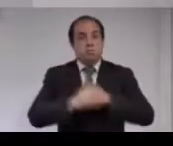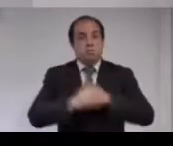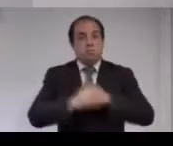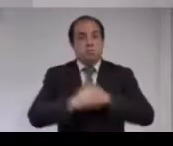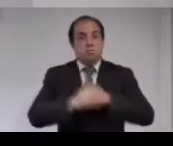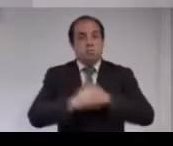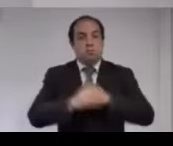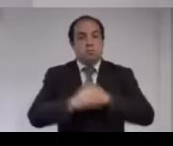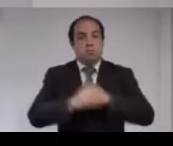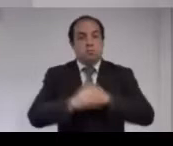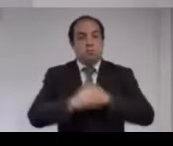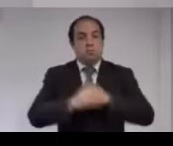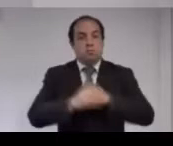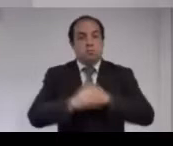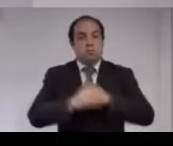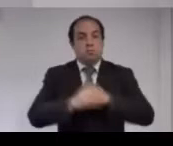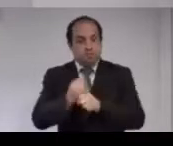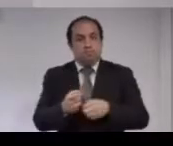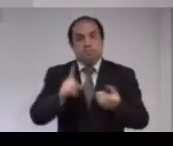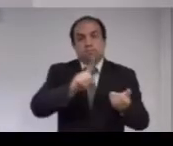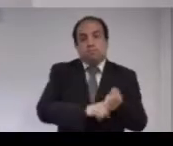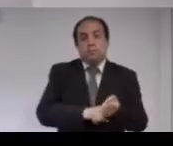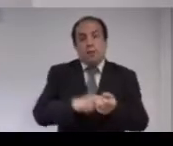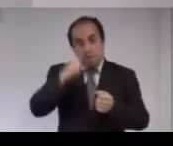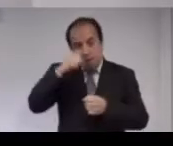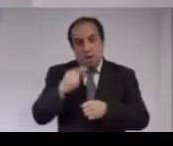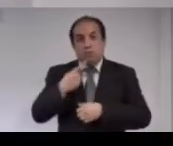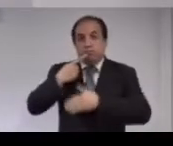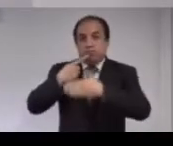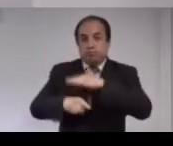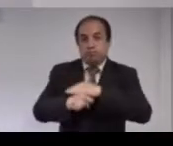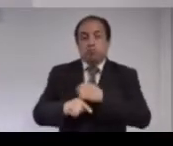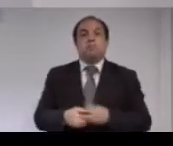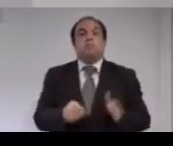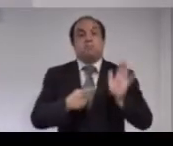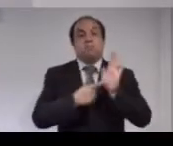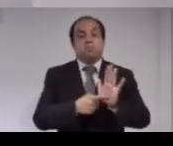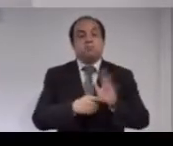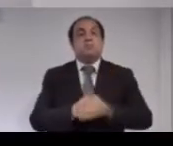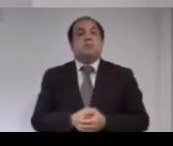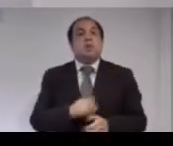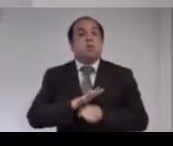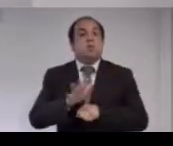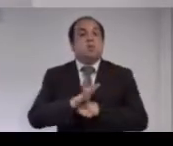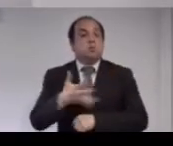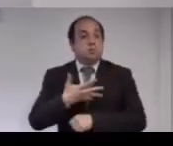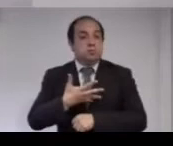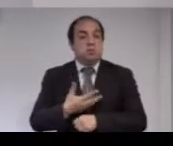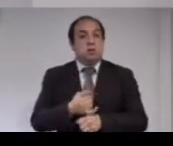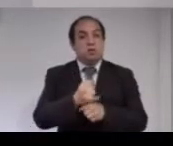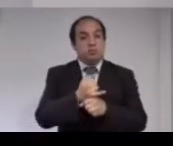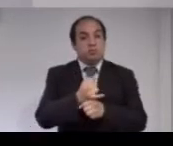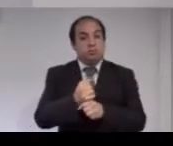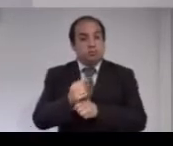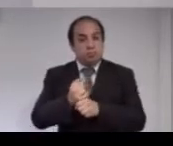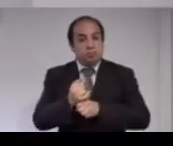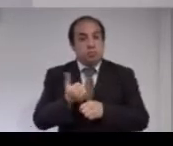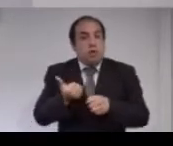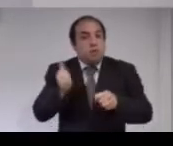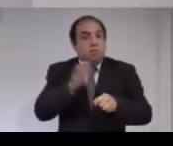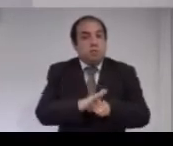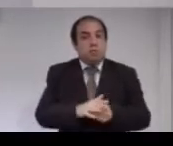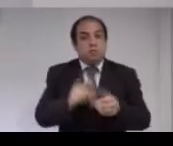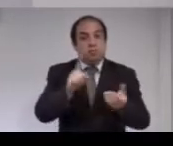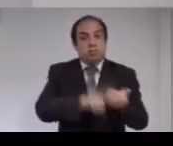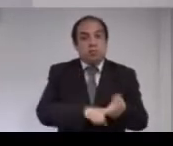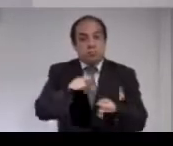por personal de asuntos internos para que presenten su denuncia correspondiente, la cual parte de la investigación administrativa interna y